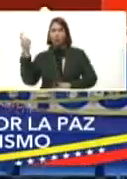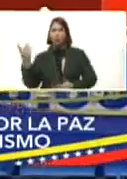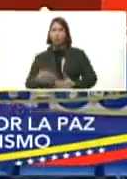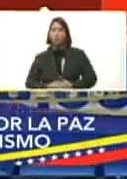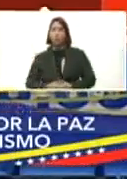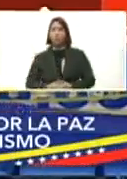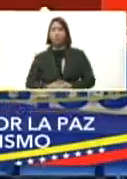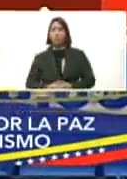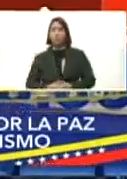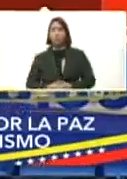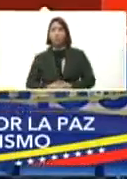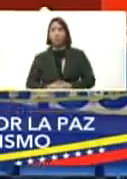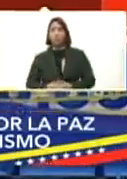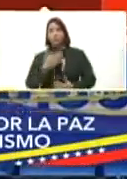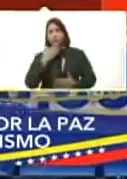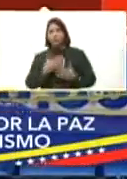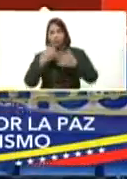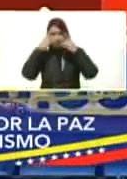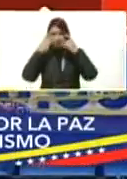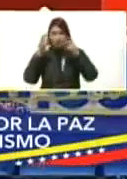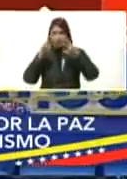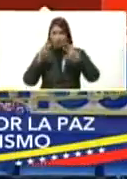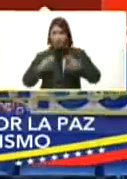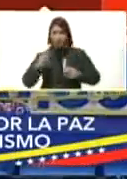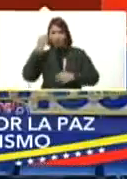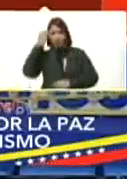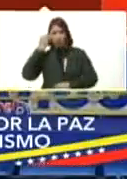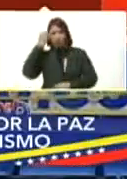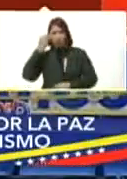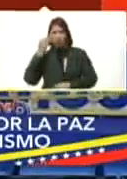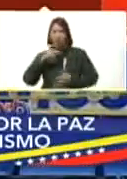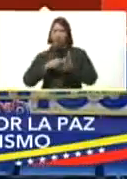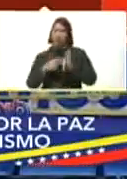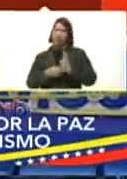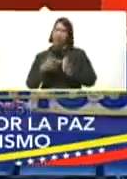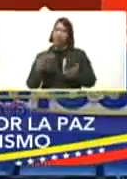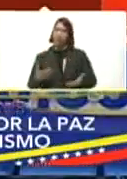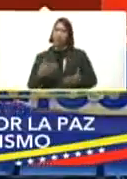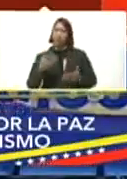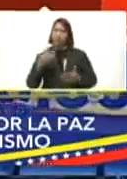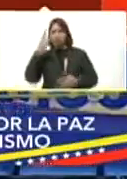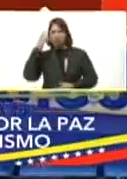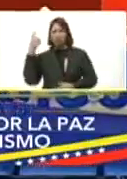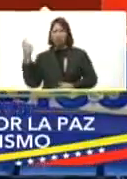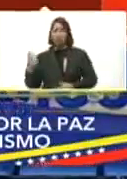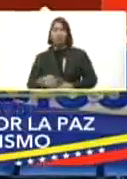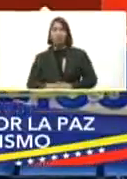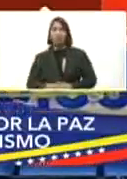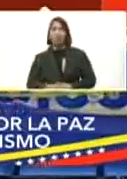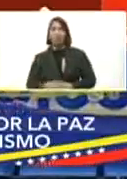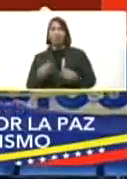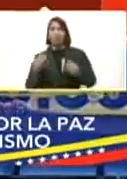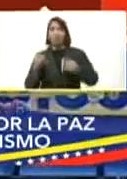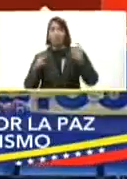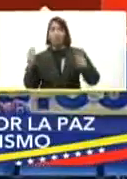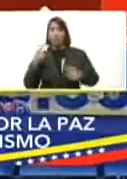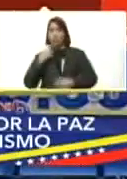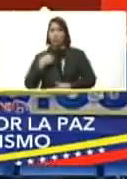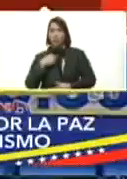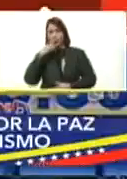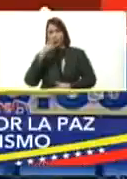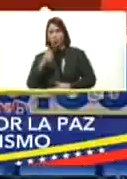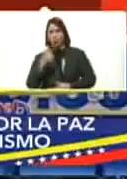Yo le pido a los expertos en análisis de sueños que me expliquen qué significa que yo esté soñando con mucha gente que me dice,